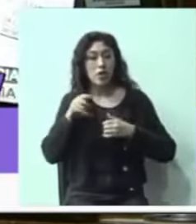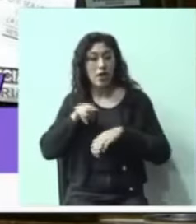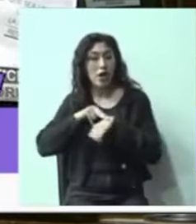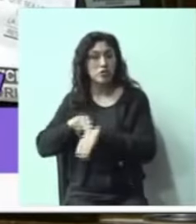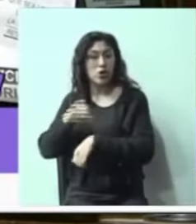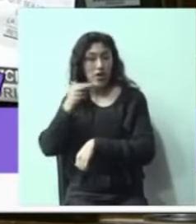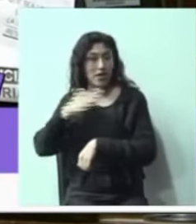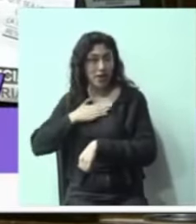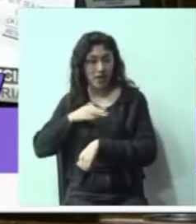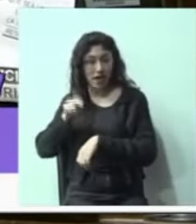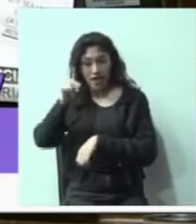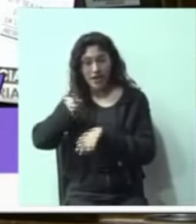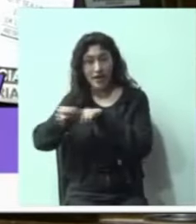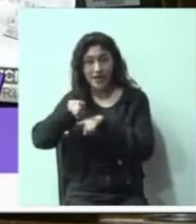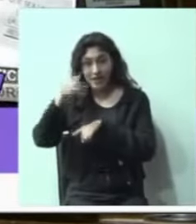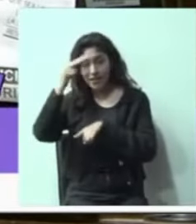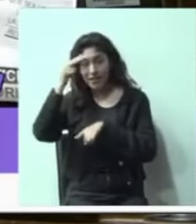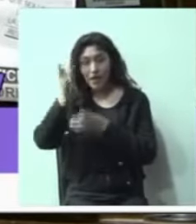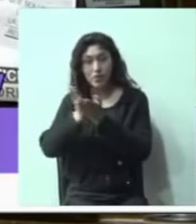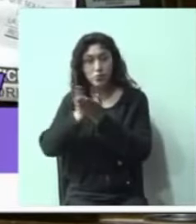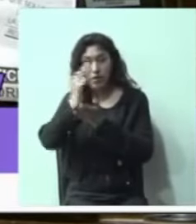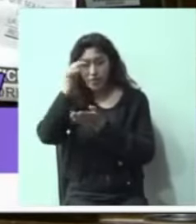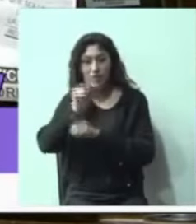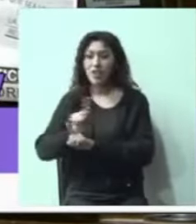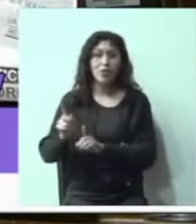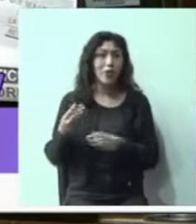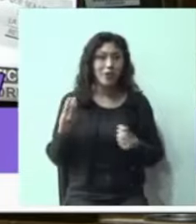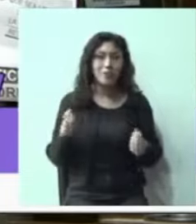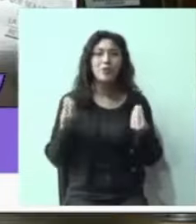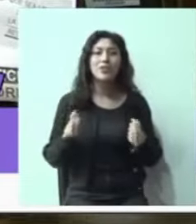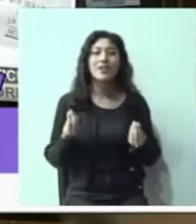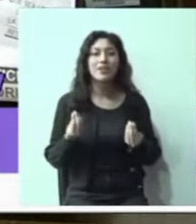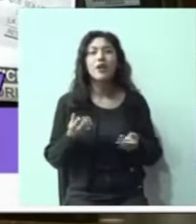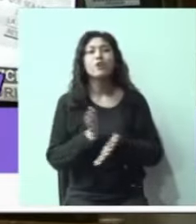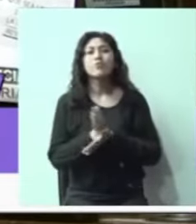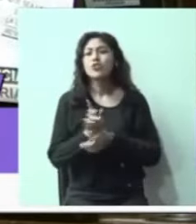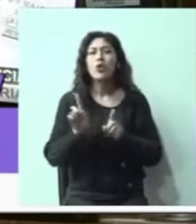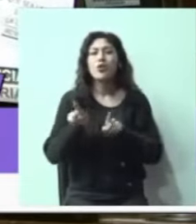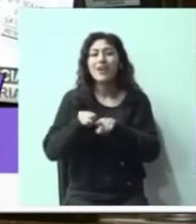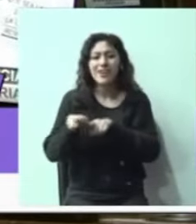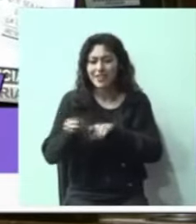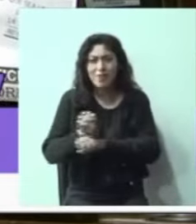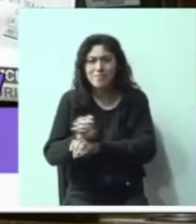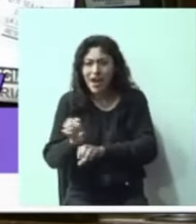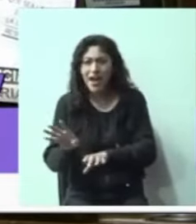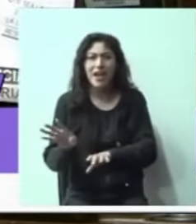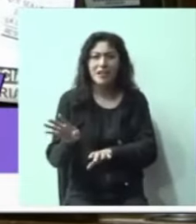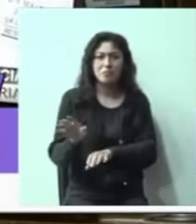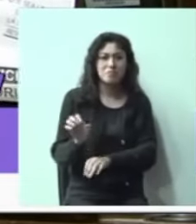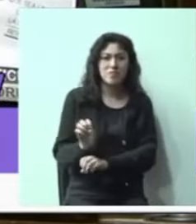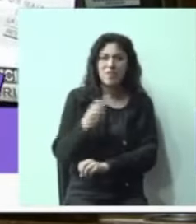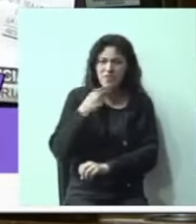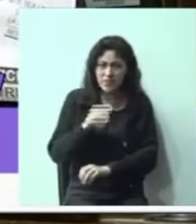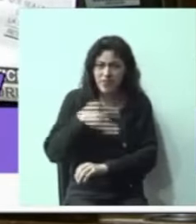enfermería. ¿Y sabe por qué se lo digo? No porque no sea una carrera digna, por supuesto es digna,